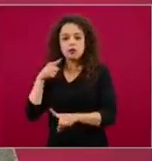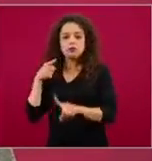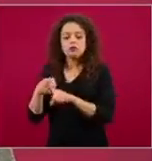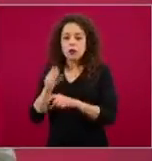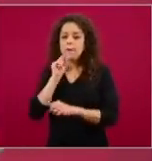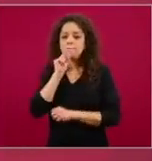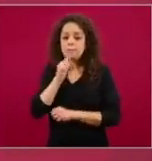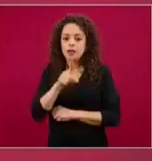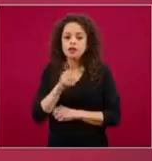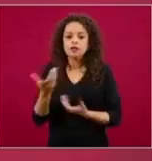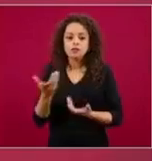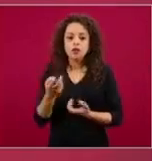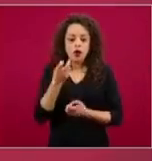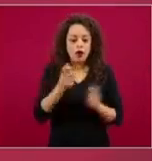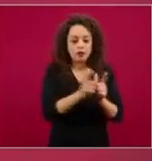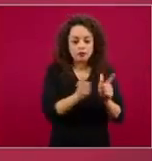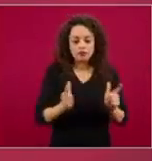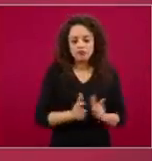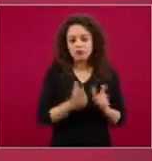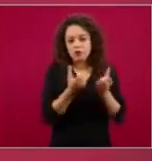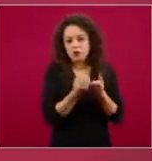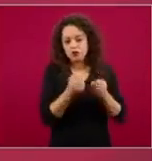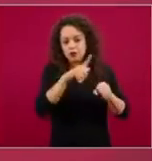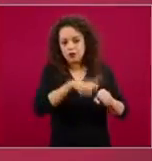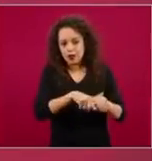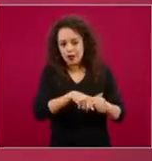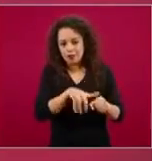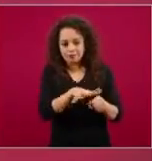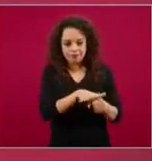repetidamente este segmento social que ha estado